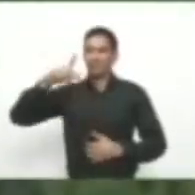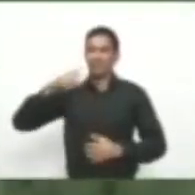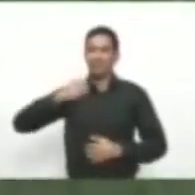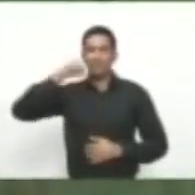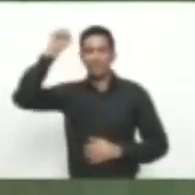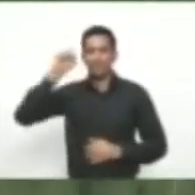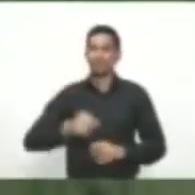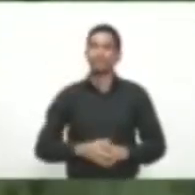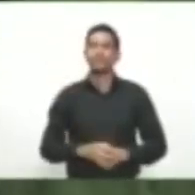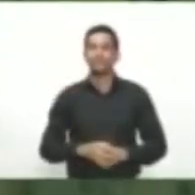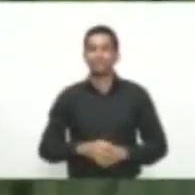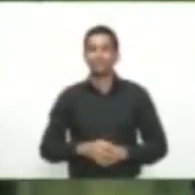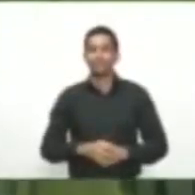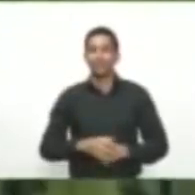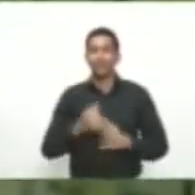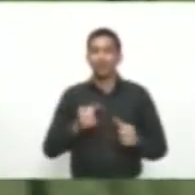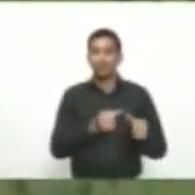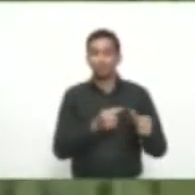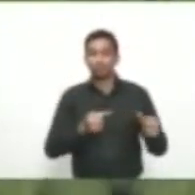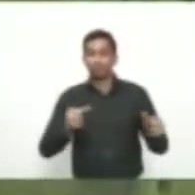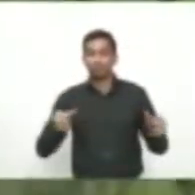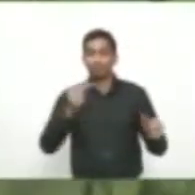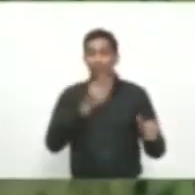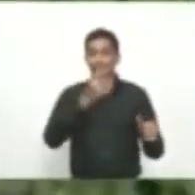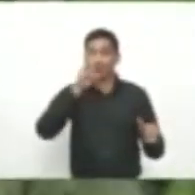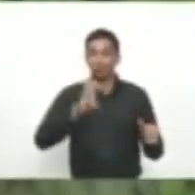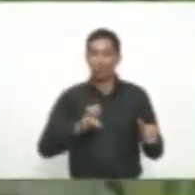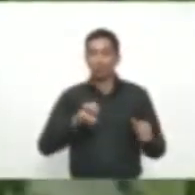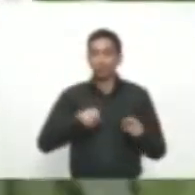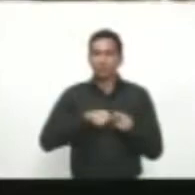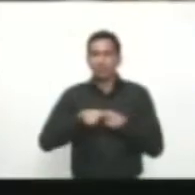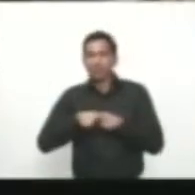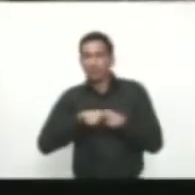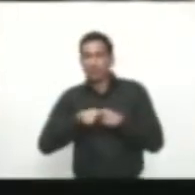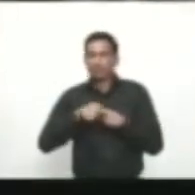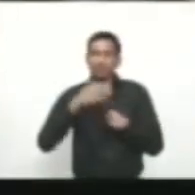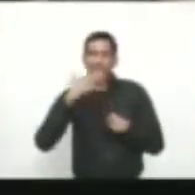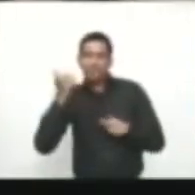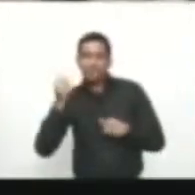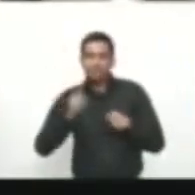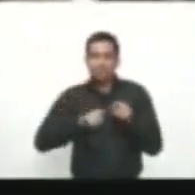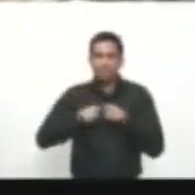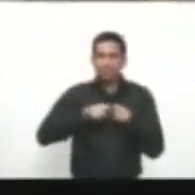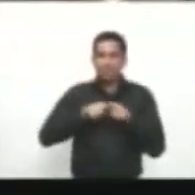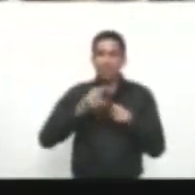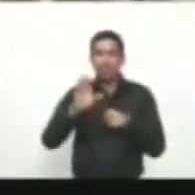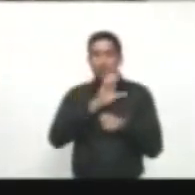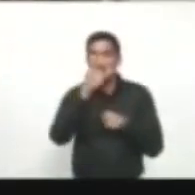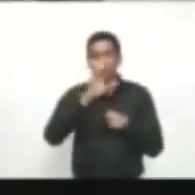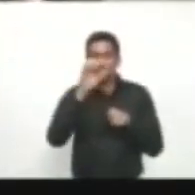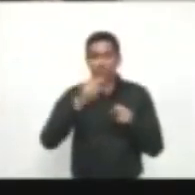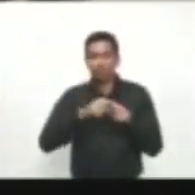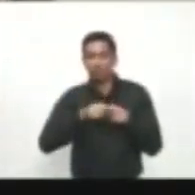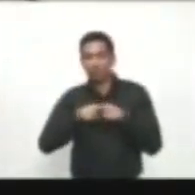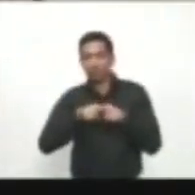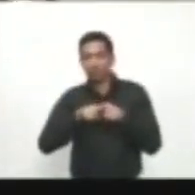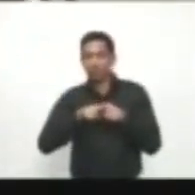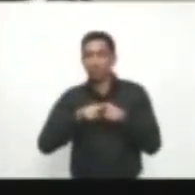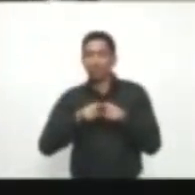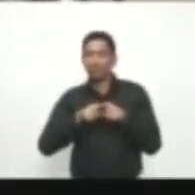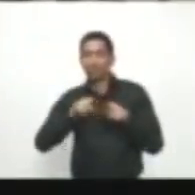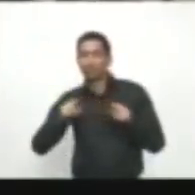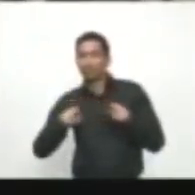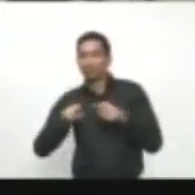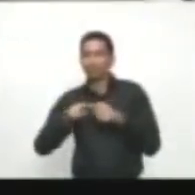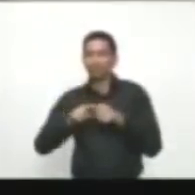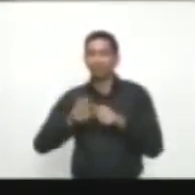La etapa 18 del Giro de Italia vivió hoy una guerra entre los favoritos. El colombiano Nairo Quintana atacó en dos ocasiones al líder Tom